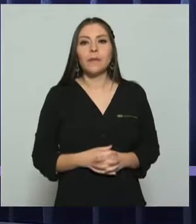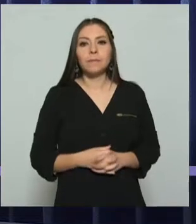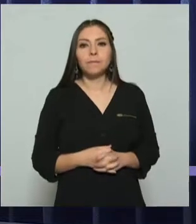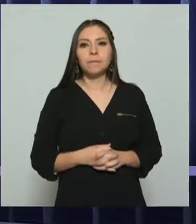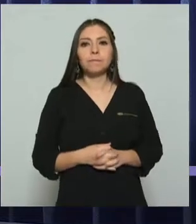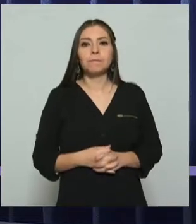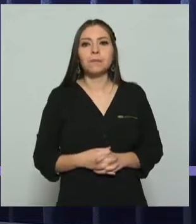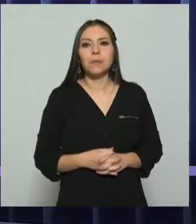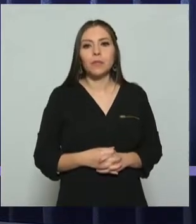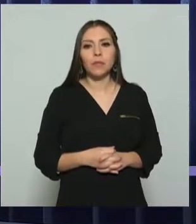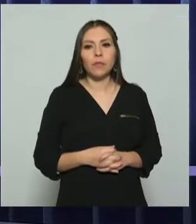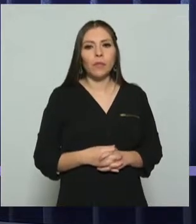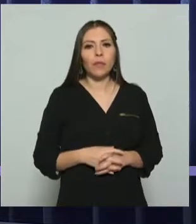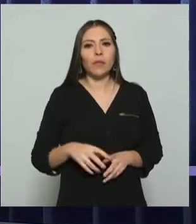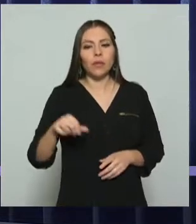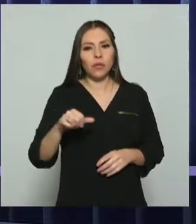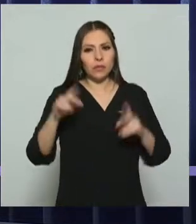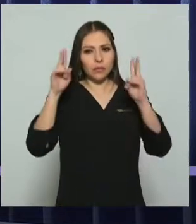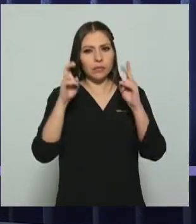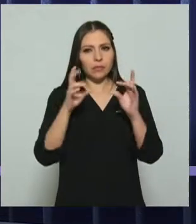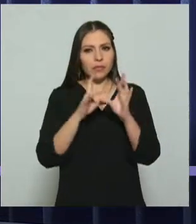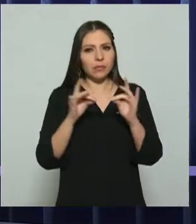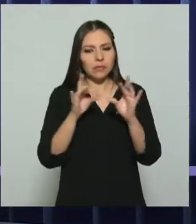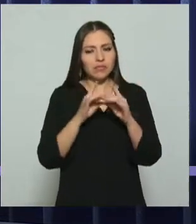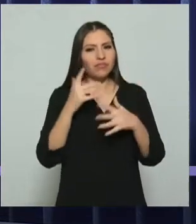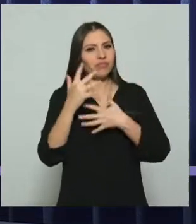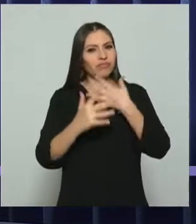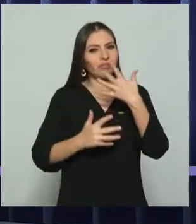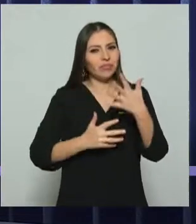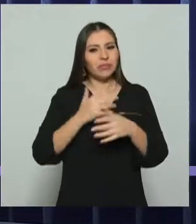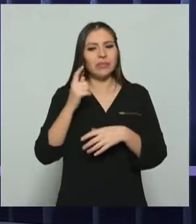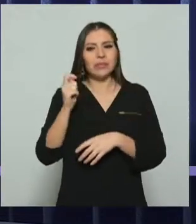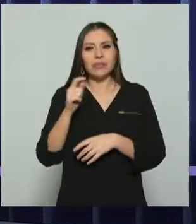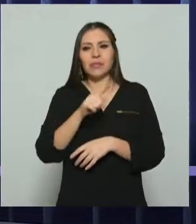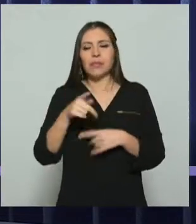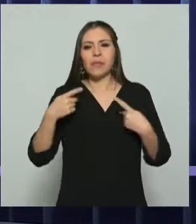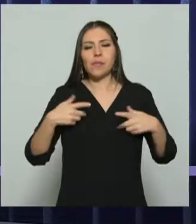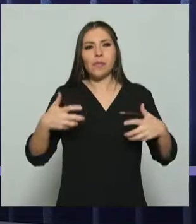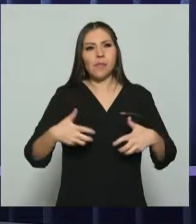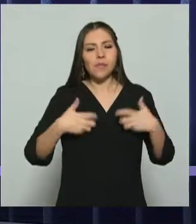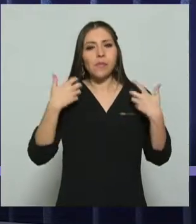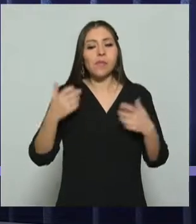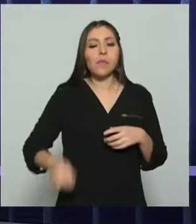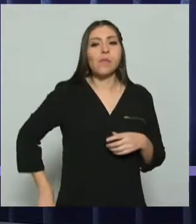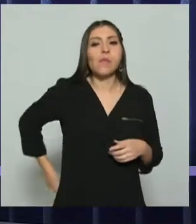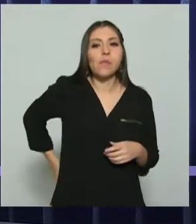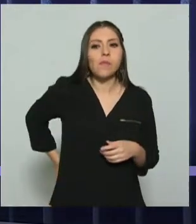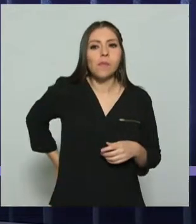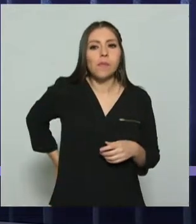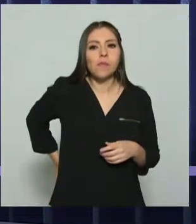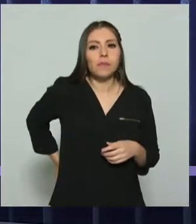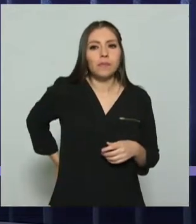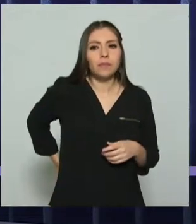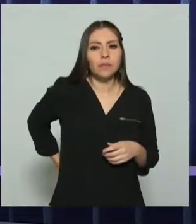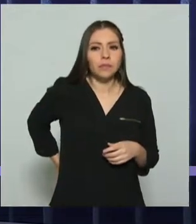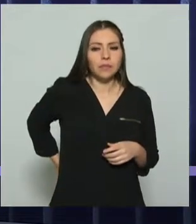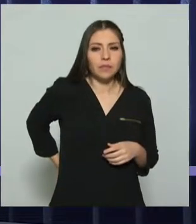un tema polémico, controversial, indignante, ha causado indignación y podría causar incluso a varias